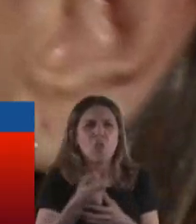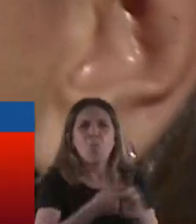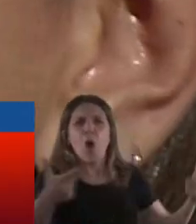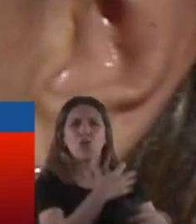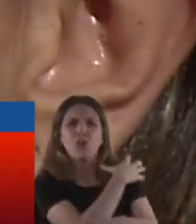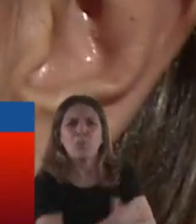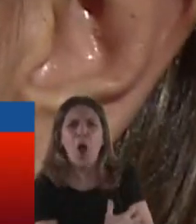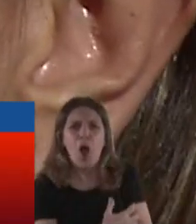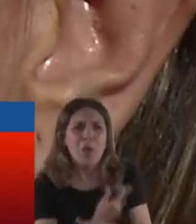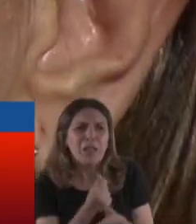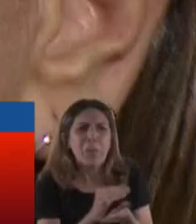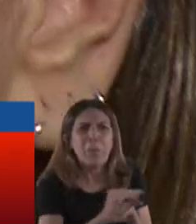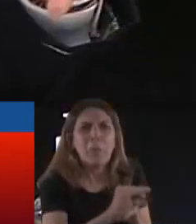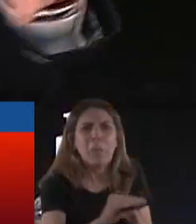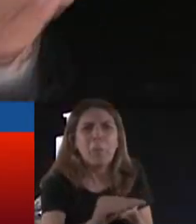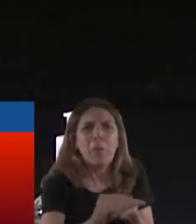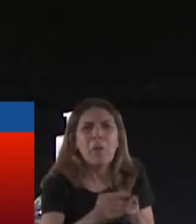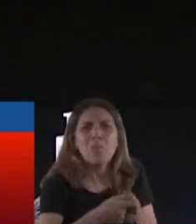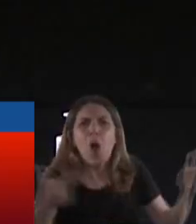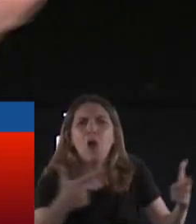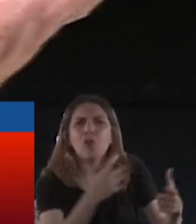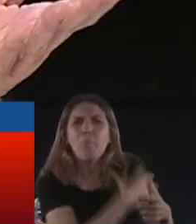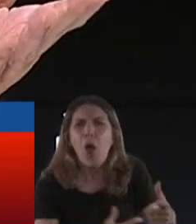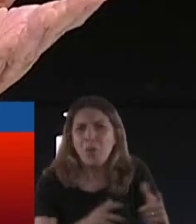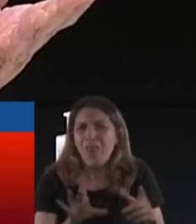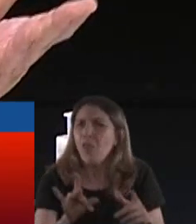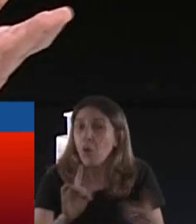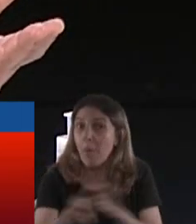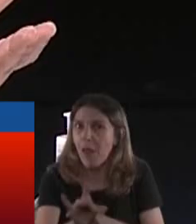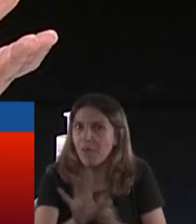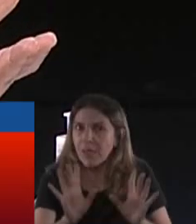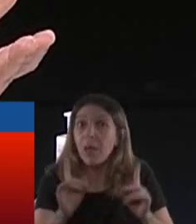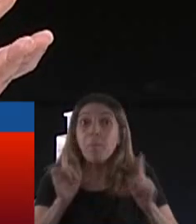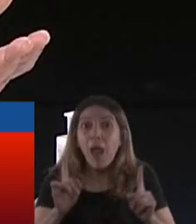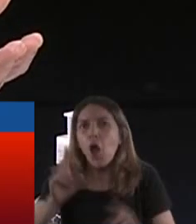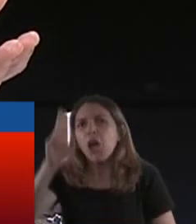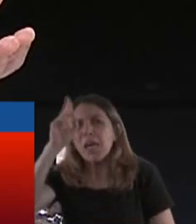pocos y distribuye miseria en millones. Pero no es difícil que nos respetemos los